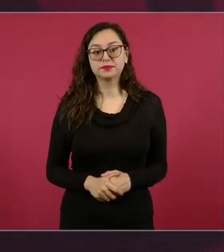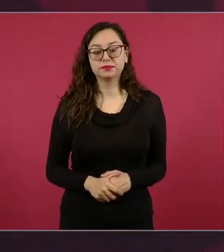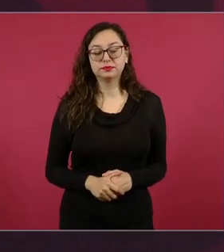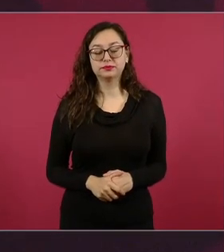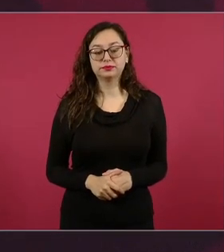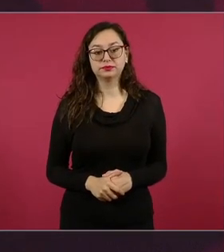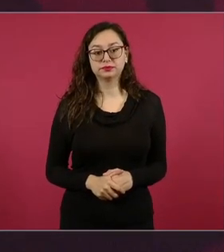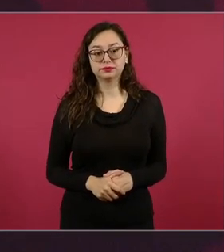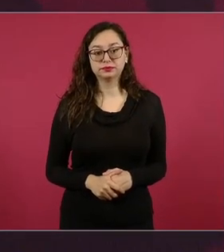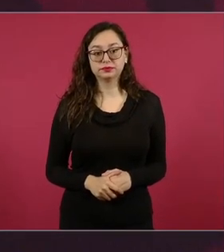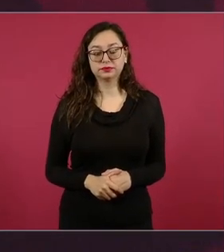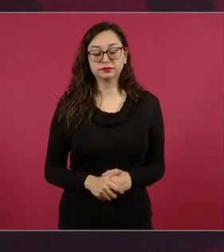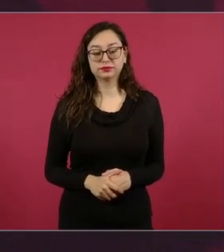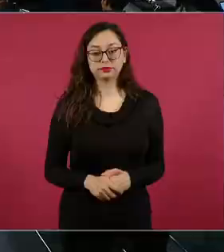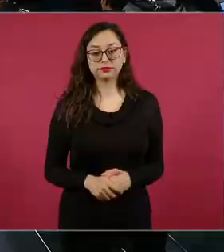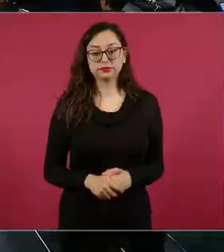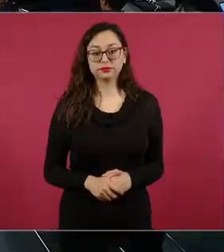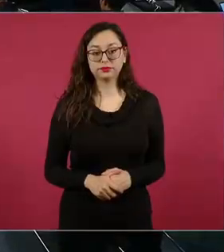Entonces,